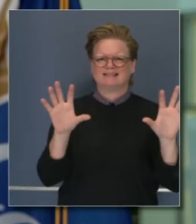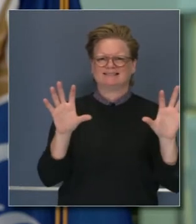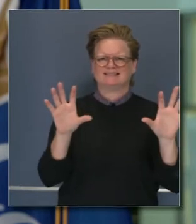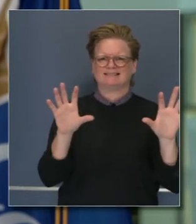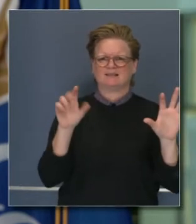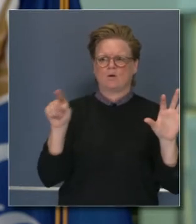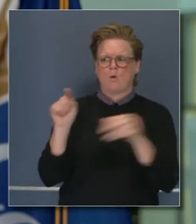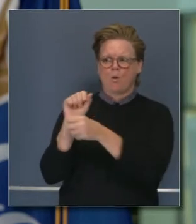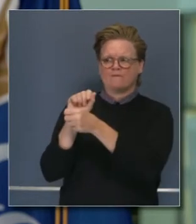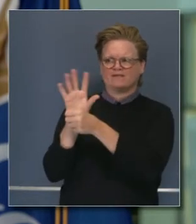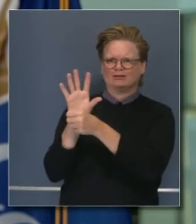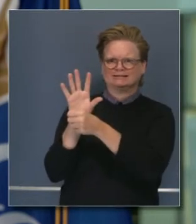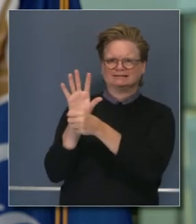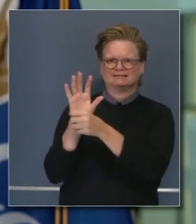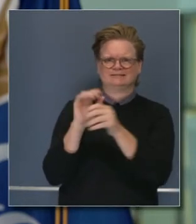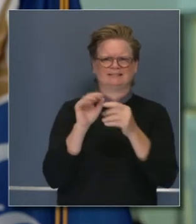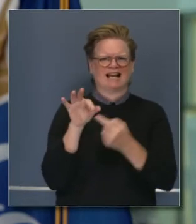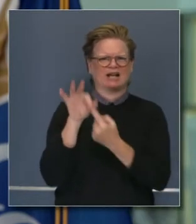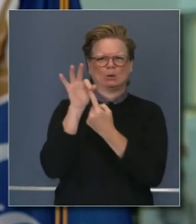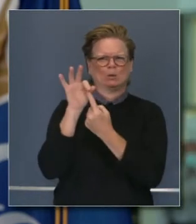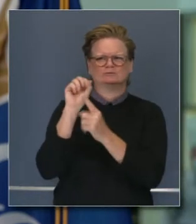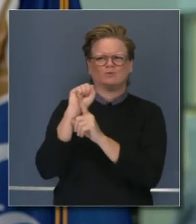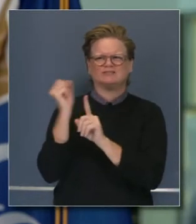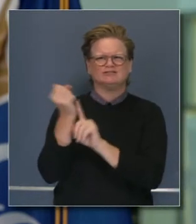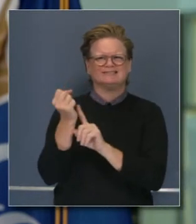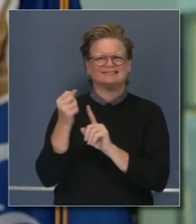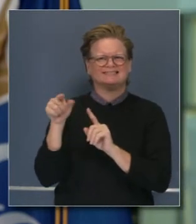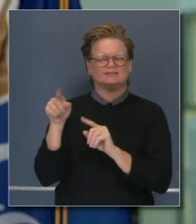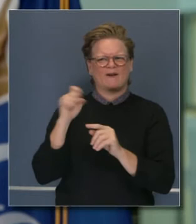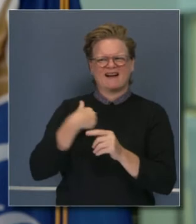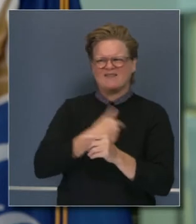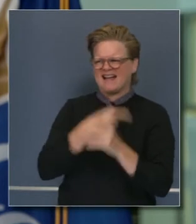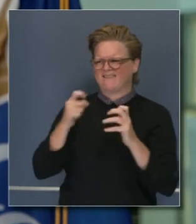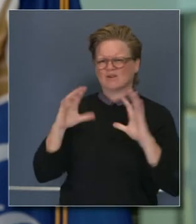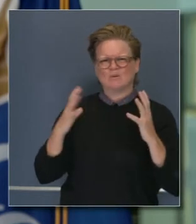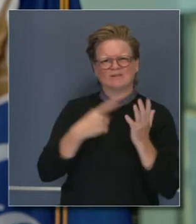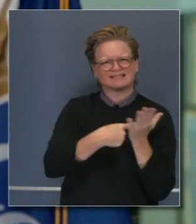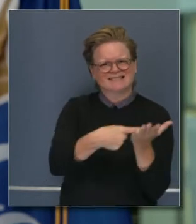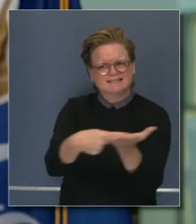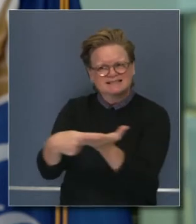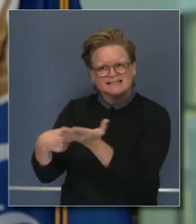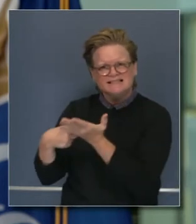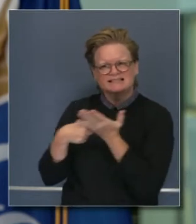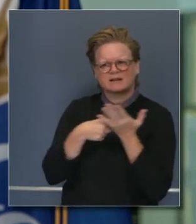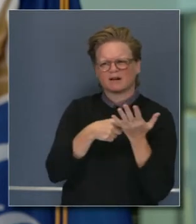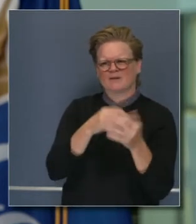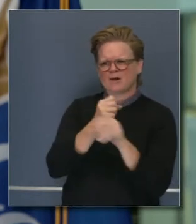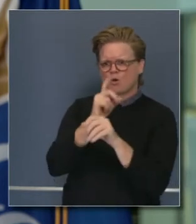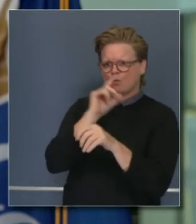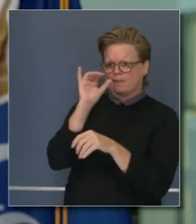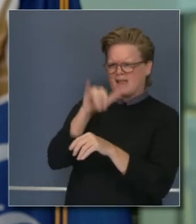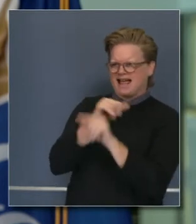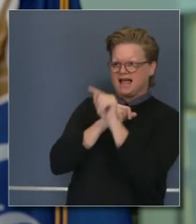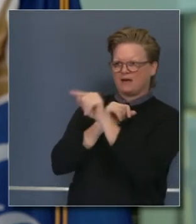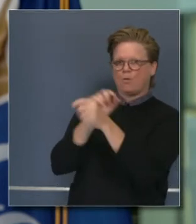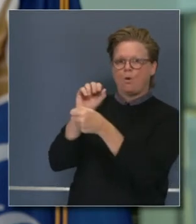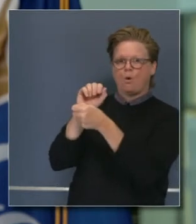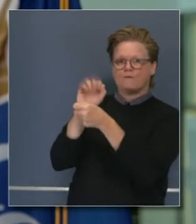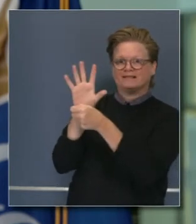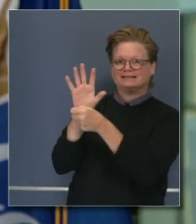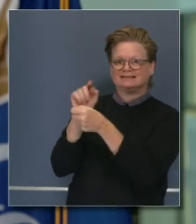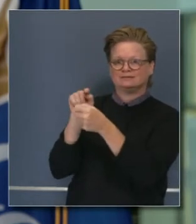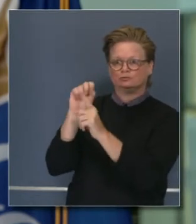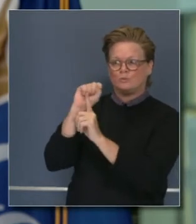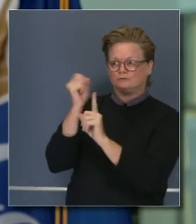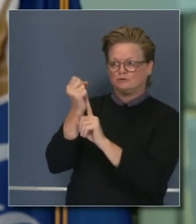ese mismo proceso? Así que se consideró todo eso se juntó en este paquete en que incorporamos